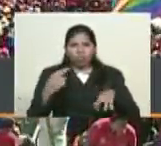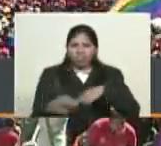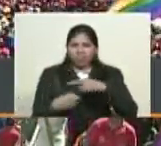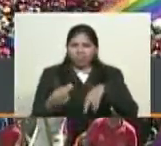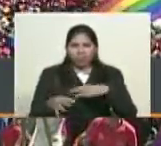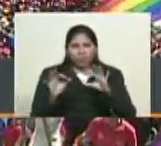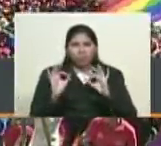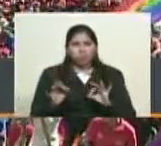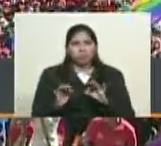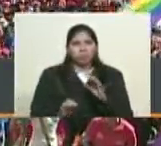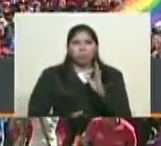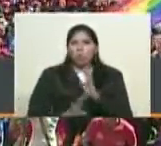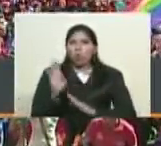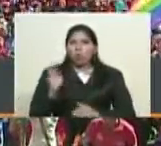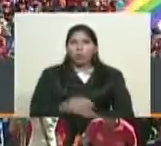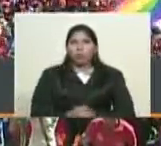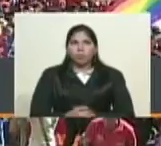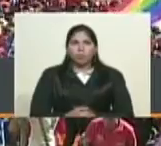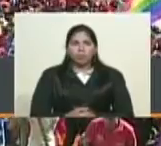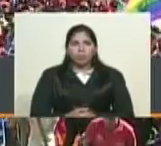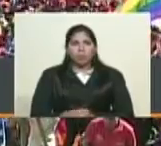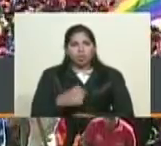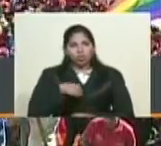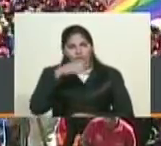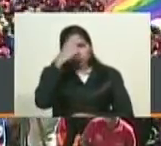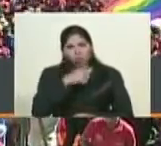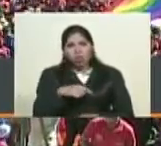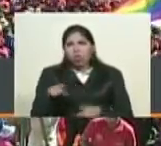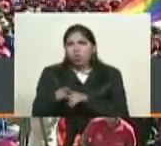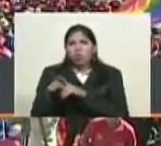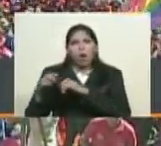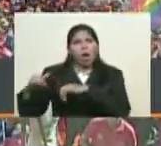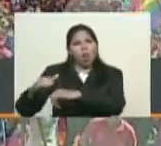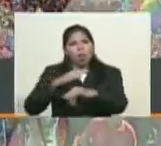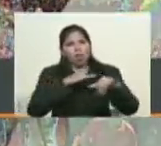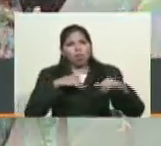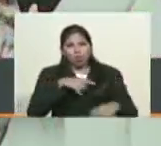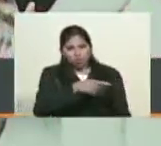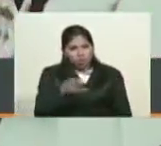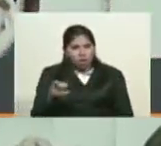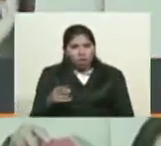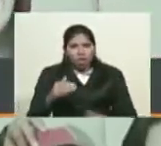república. Yo soy uno de ustedes